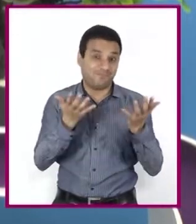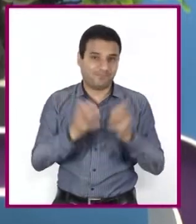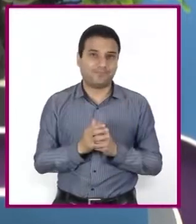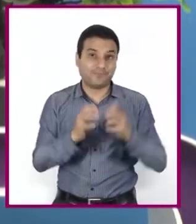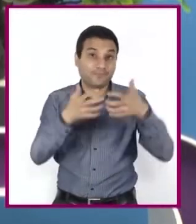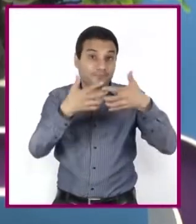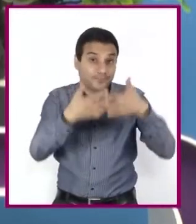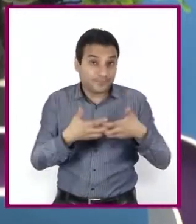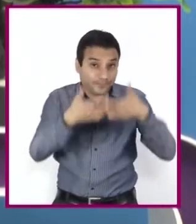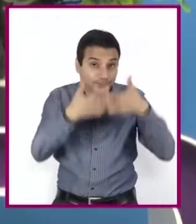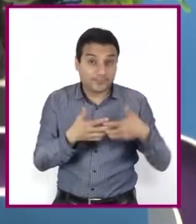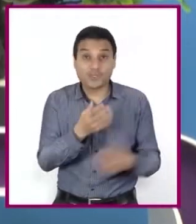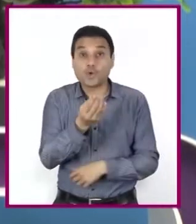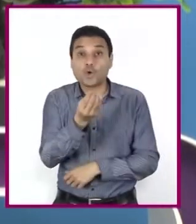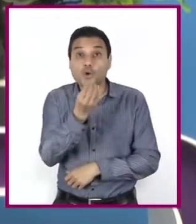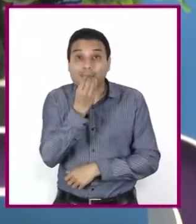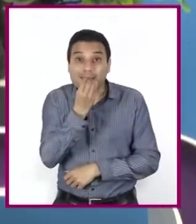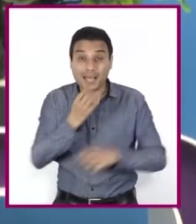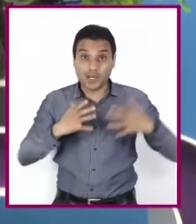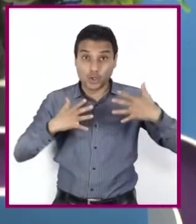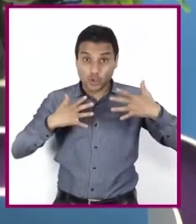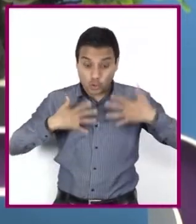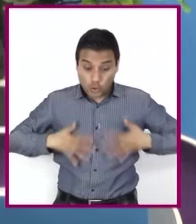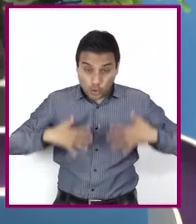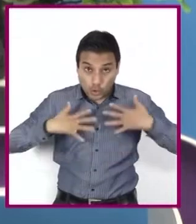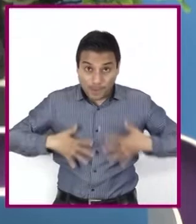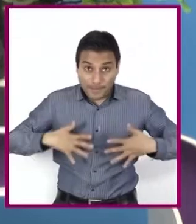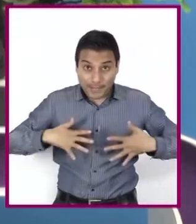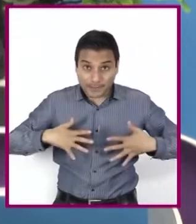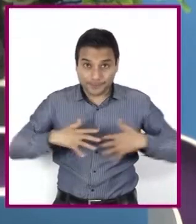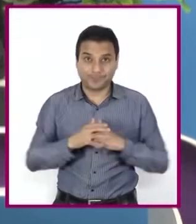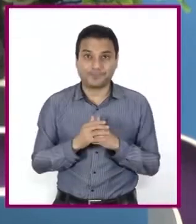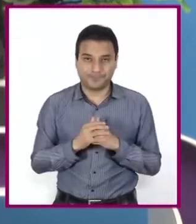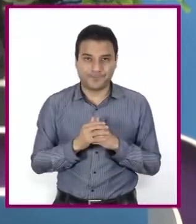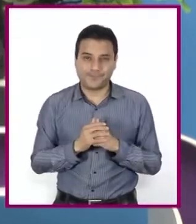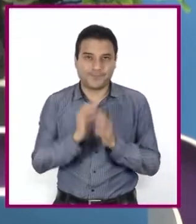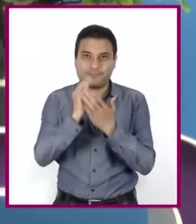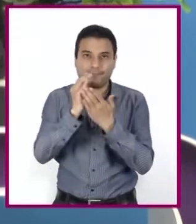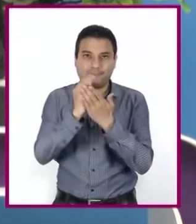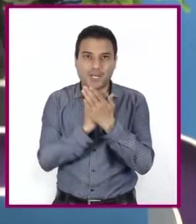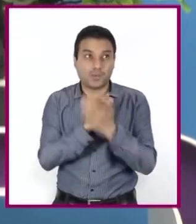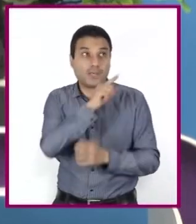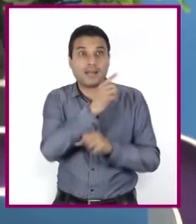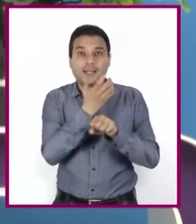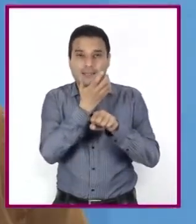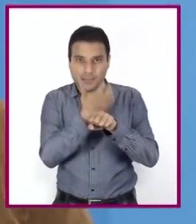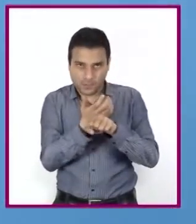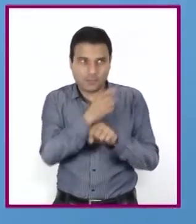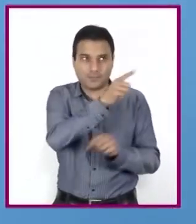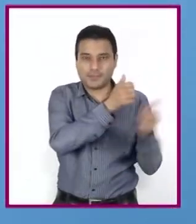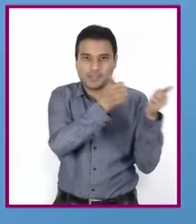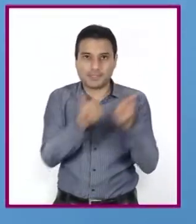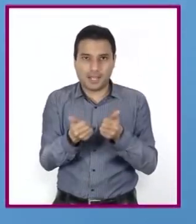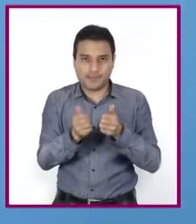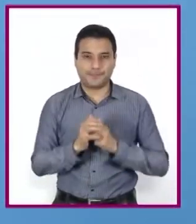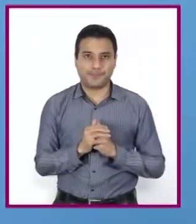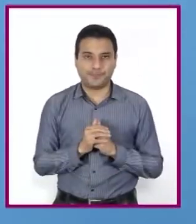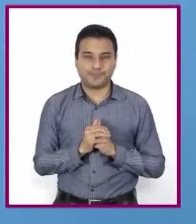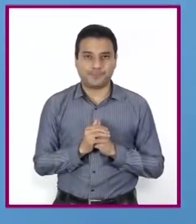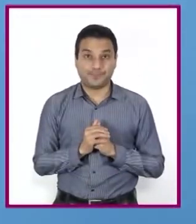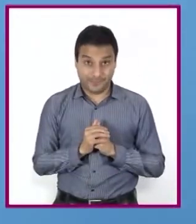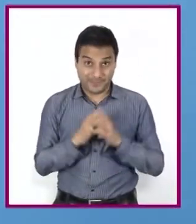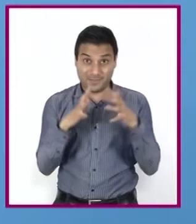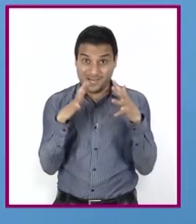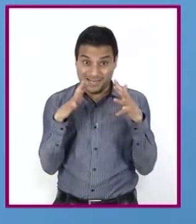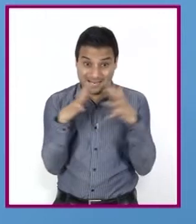como alimentos y ropa comenzaron a importarlos desde los Estados Unidos de América. Al finalizar la